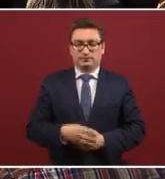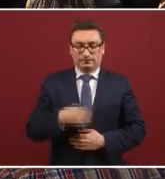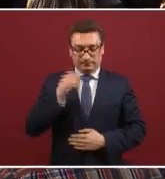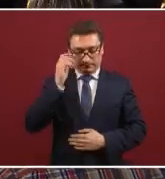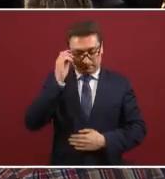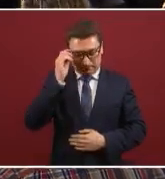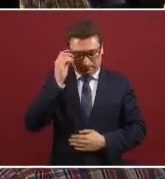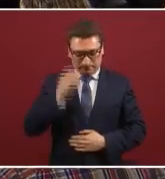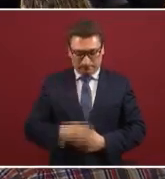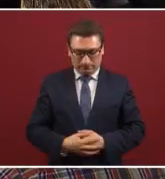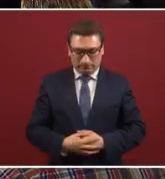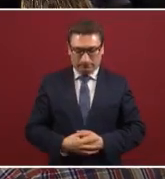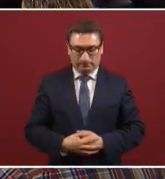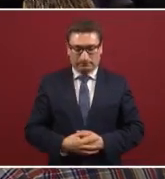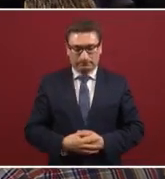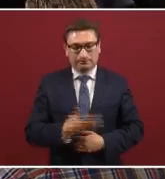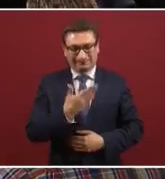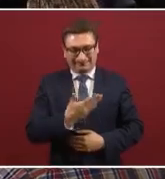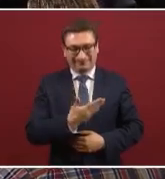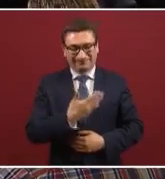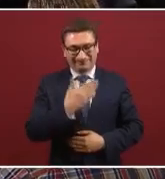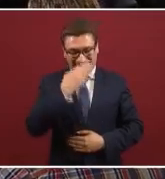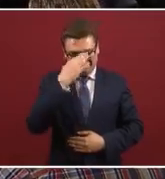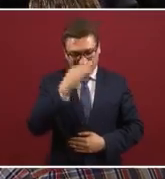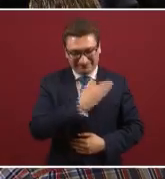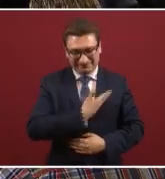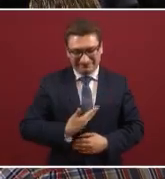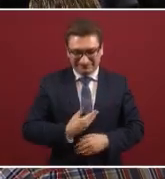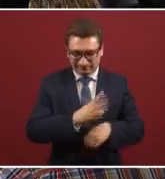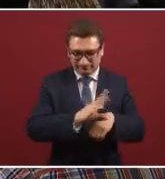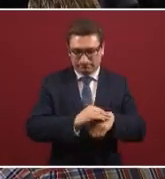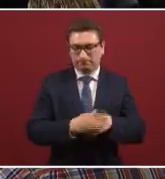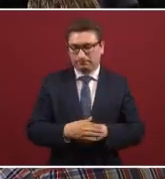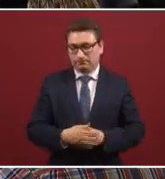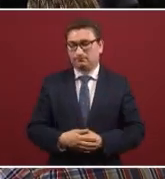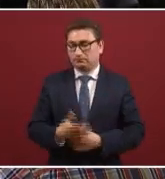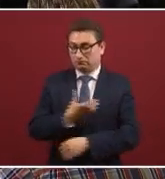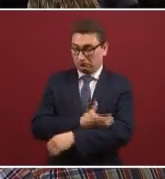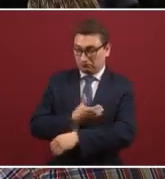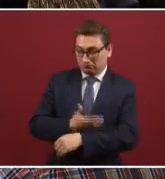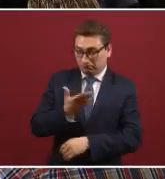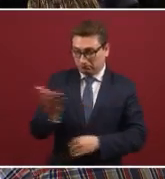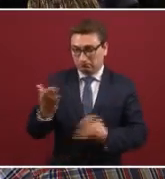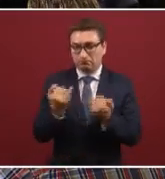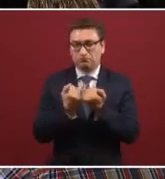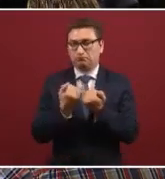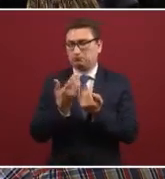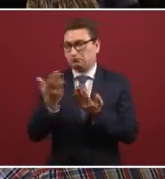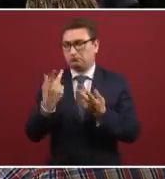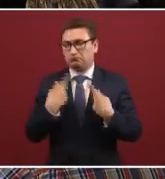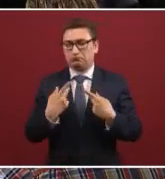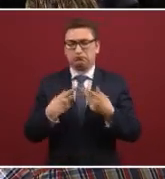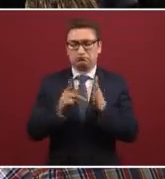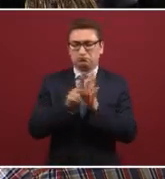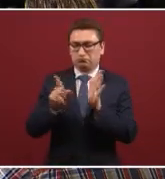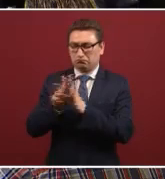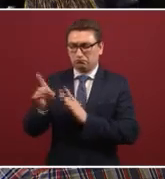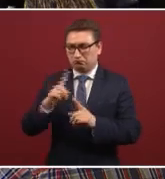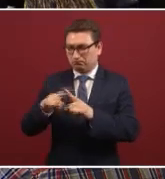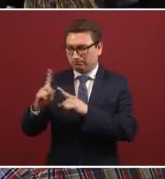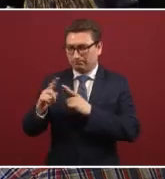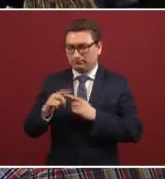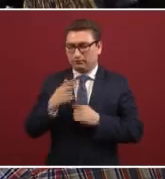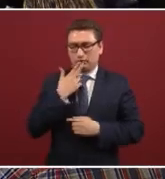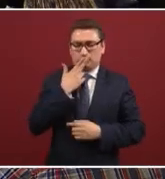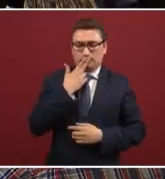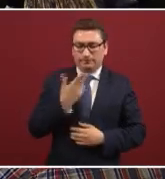Con su permiso, señor presidente, estimada y estimados colegas, señoras y señores de los medios de comunicación, se